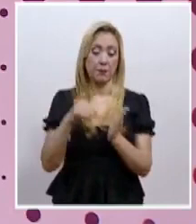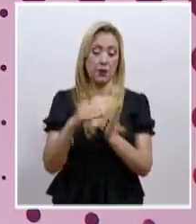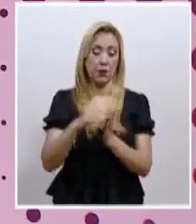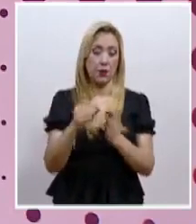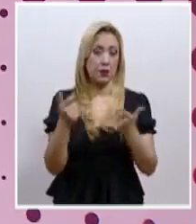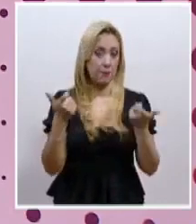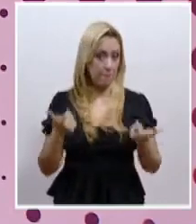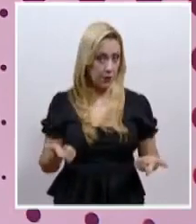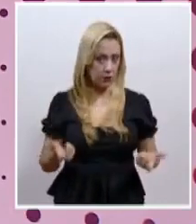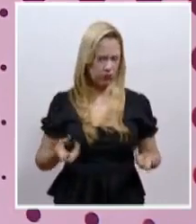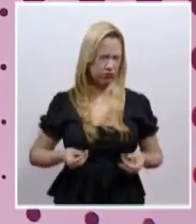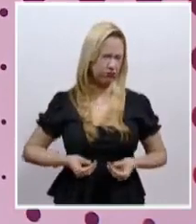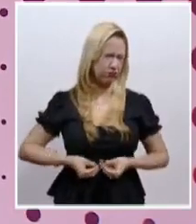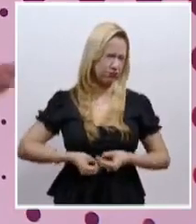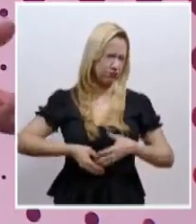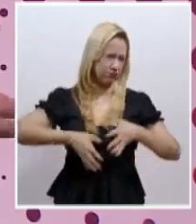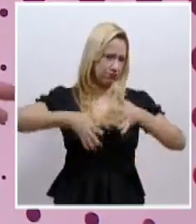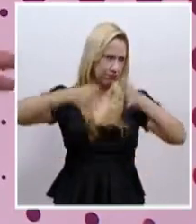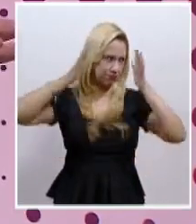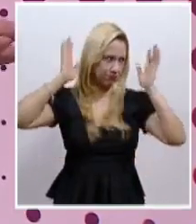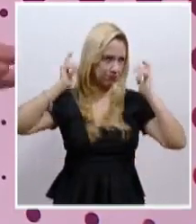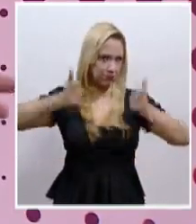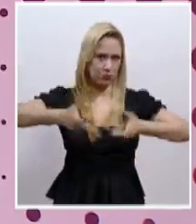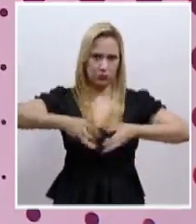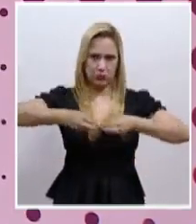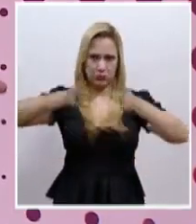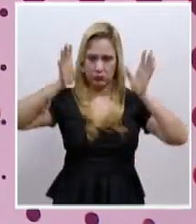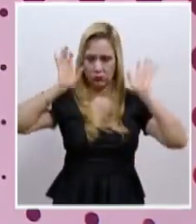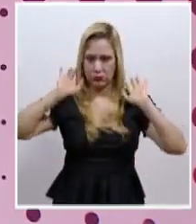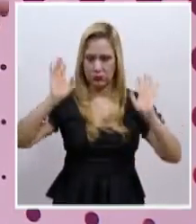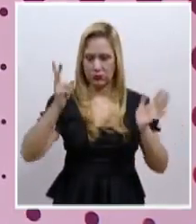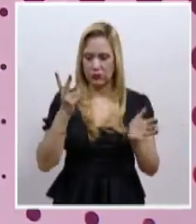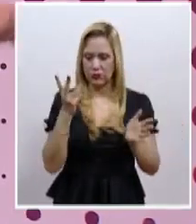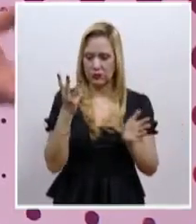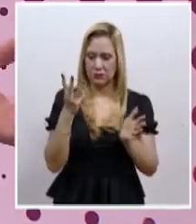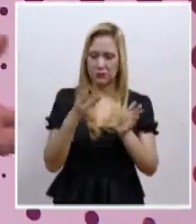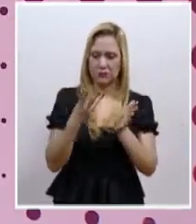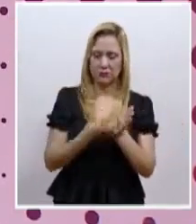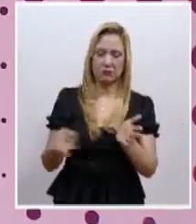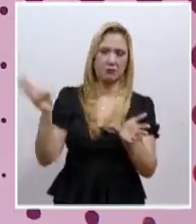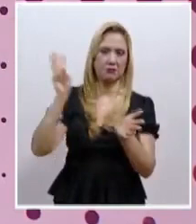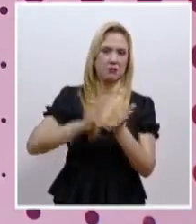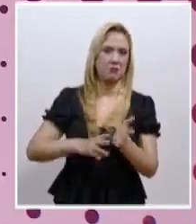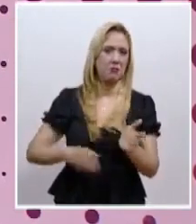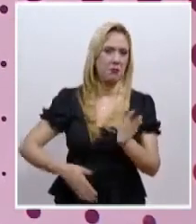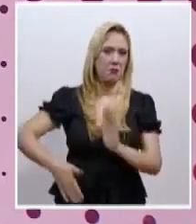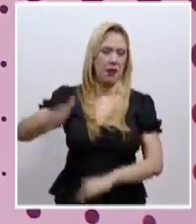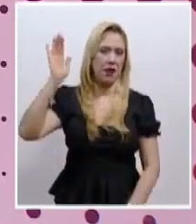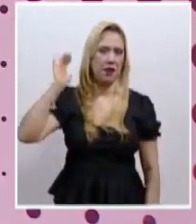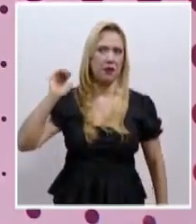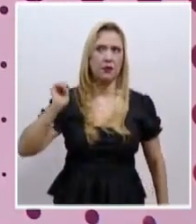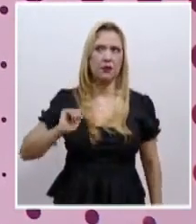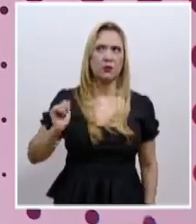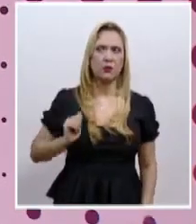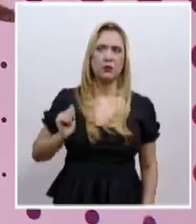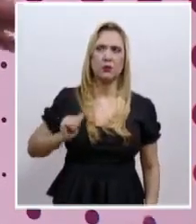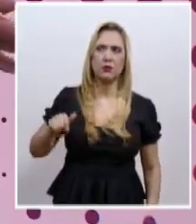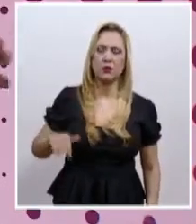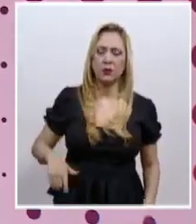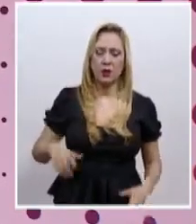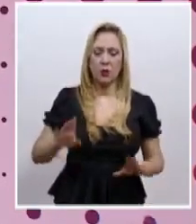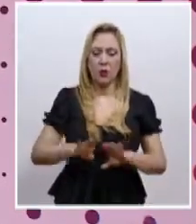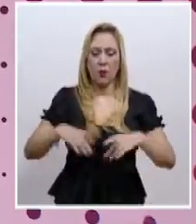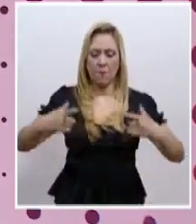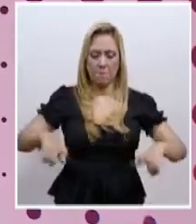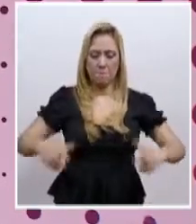es un mundo de dinero que, repito, es 2 o 3 veces más de lo que teníamos a inicios del siglo, o sea, ese pastel